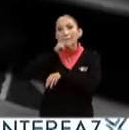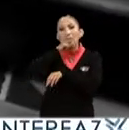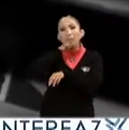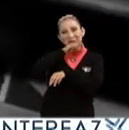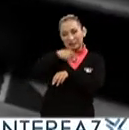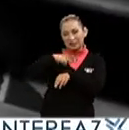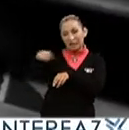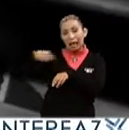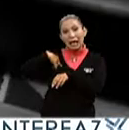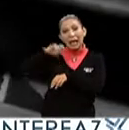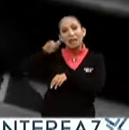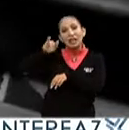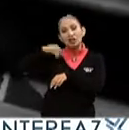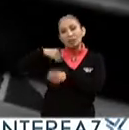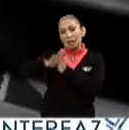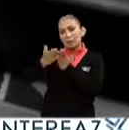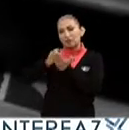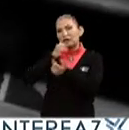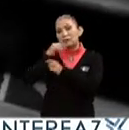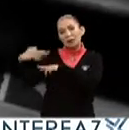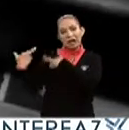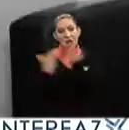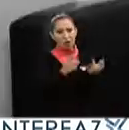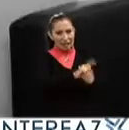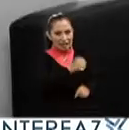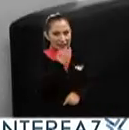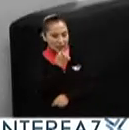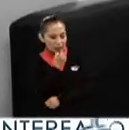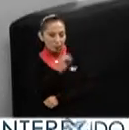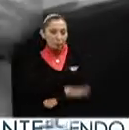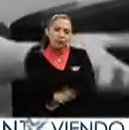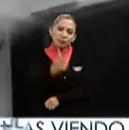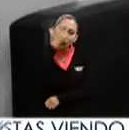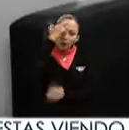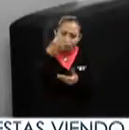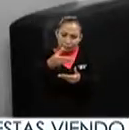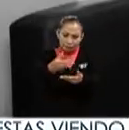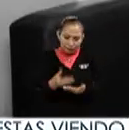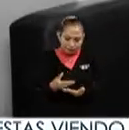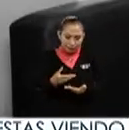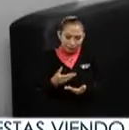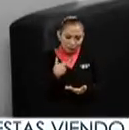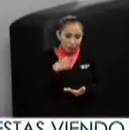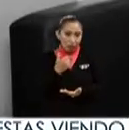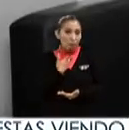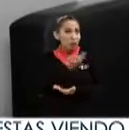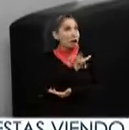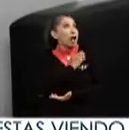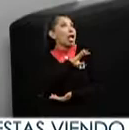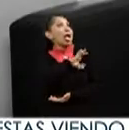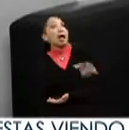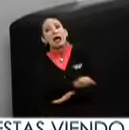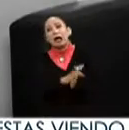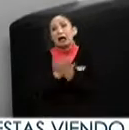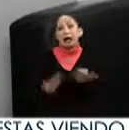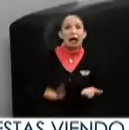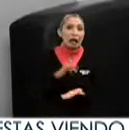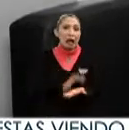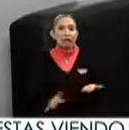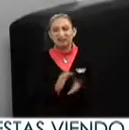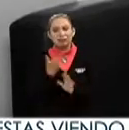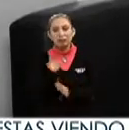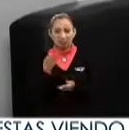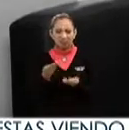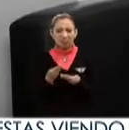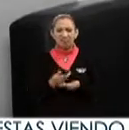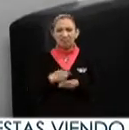que es editor de libros infantiles, me lo regaló un día del niño. Y recuerdo justo la prueba de que no era yo un gran lector, es que recuerdo que me dio el libro y dije, ¿por qué